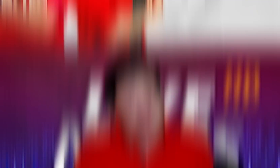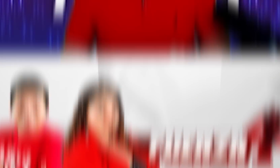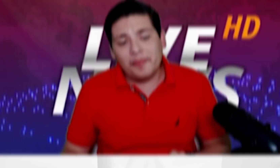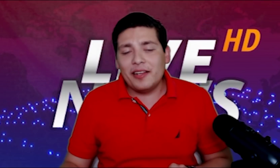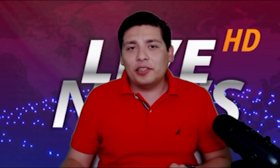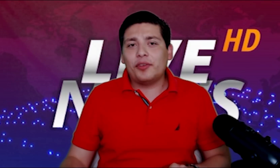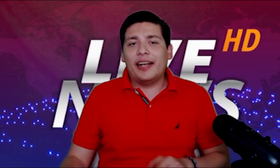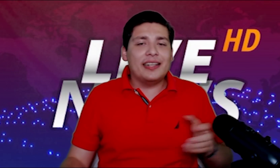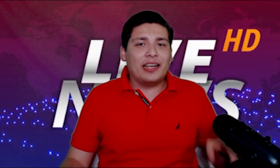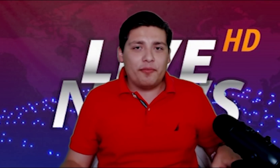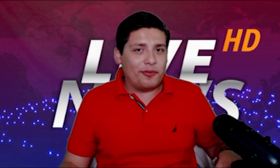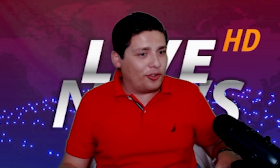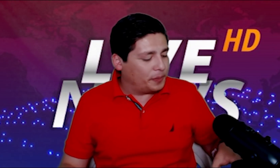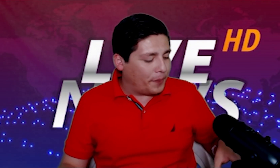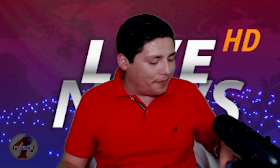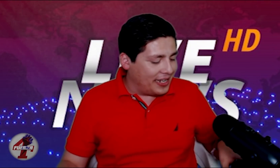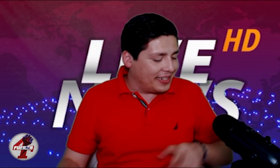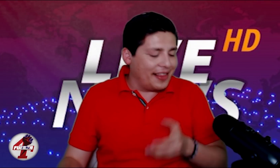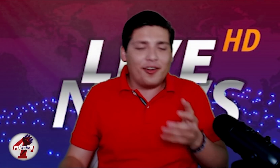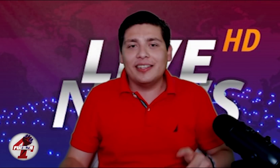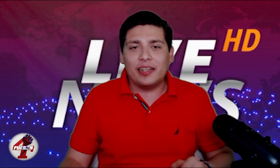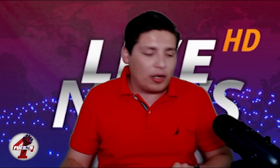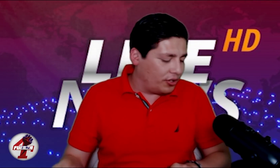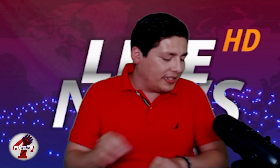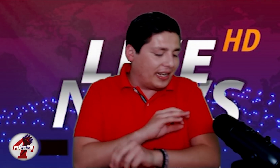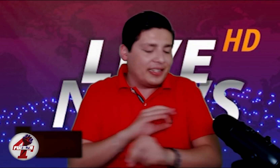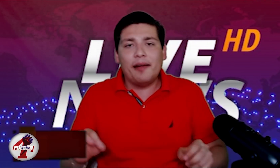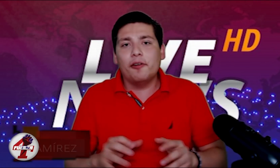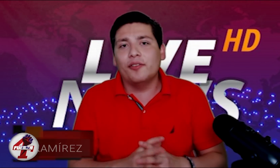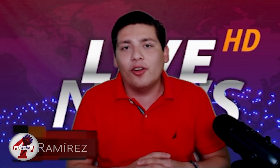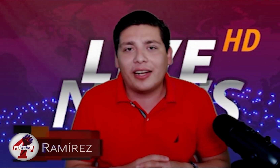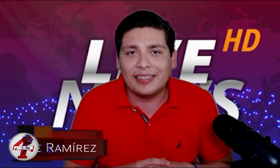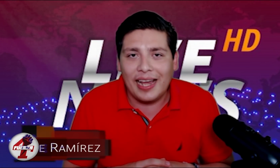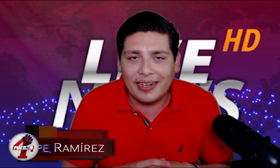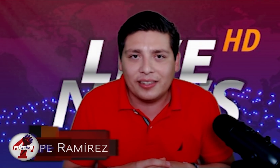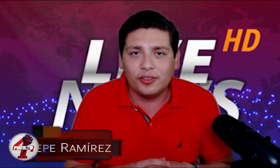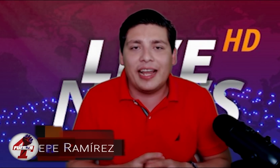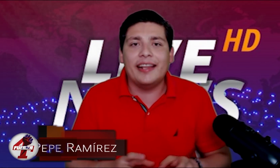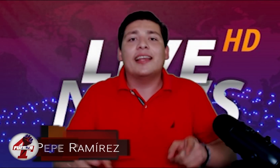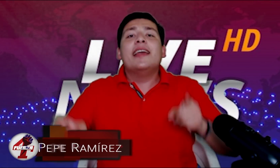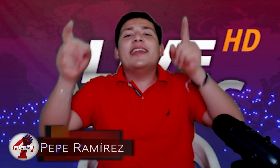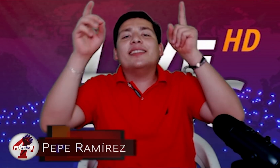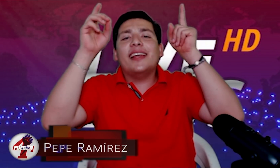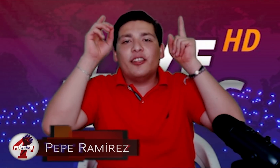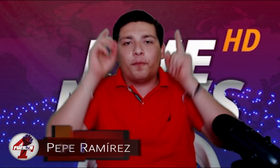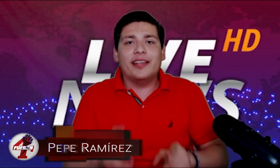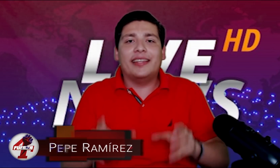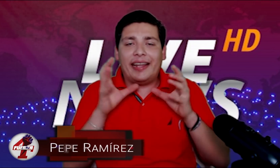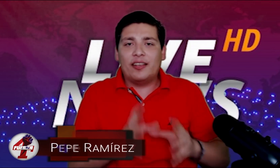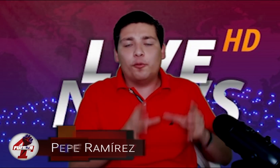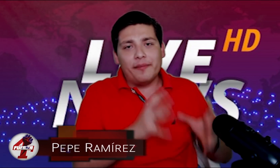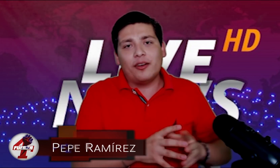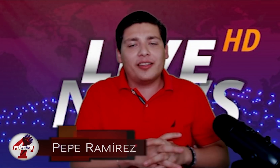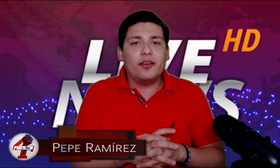Hola, ¿qué tal amigos? Bienvenidos a su canal El Charro en Vivo. Yo soy Pepe Ramírez y el día de hoy les traigo una noticia que está volviendo locas a las redes sociales. Y es que después